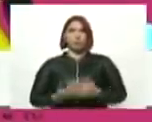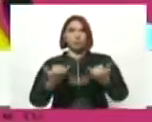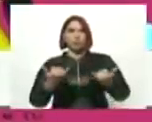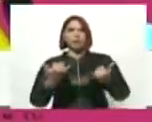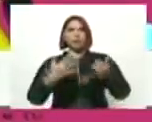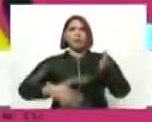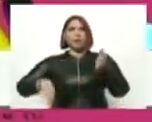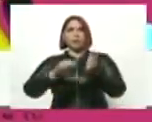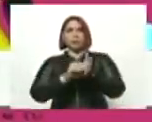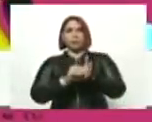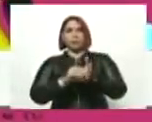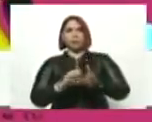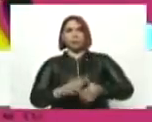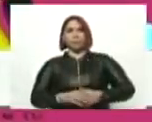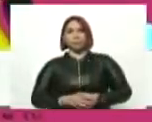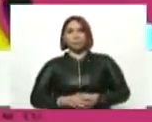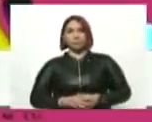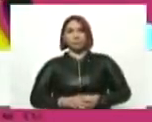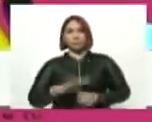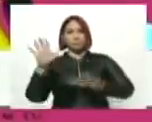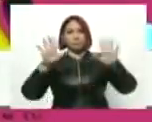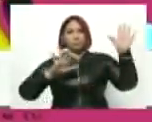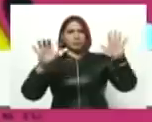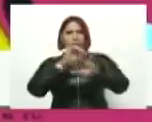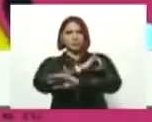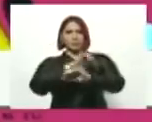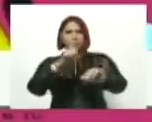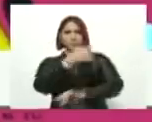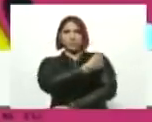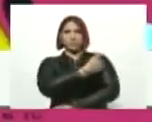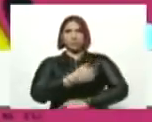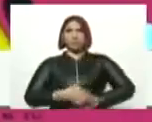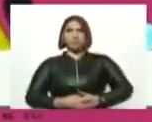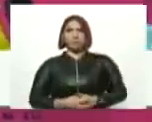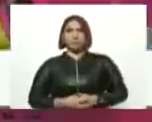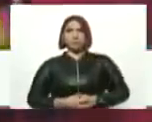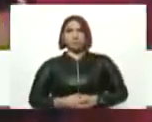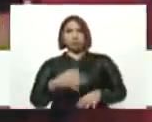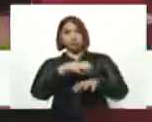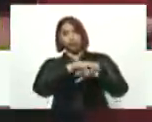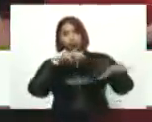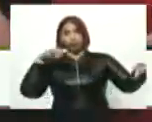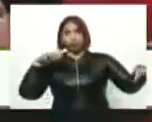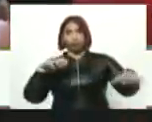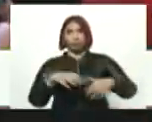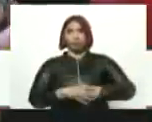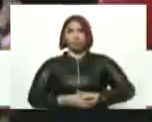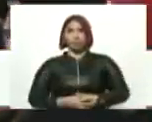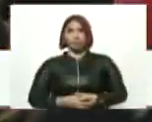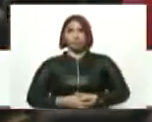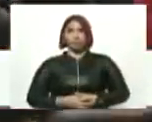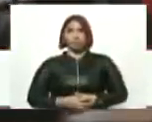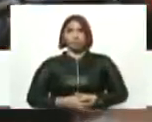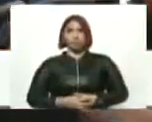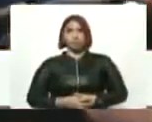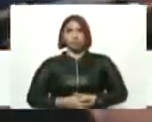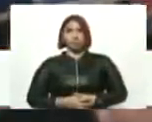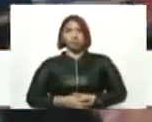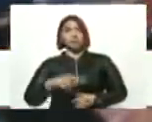reforzando nosotros. Levante la mano los vacunados y vacunadas, por favor. Todos. Baje la mano. Y